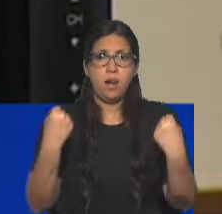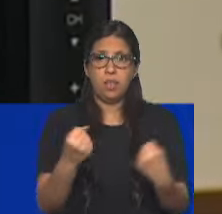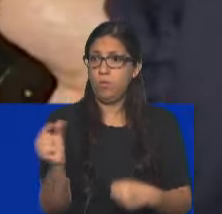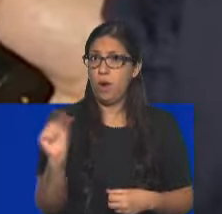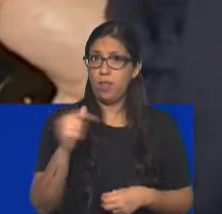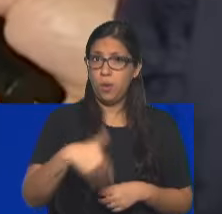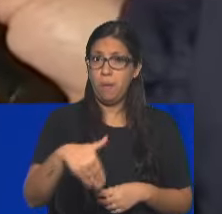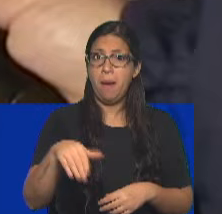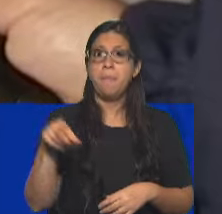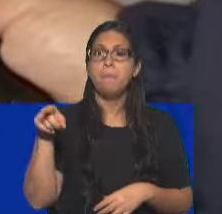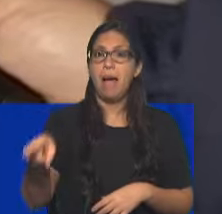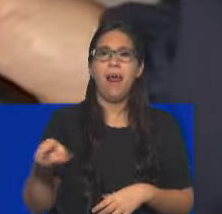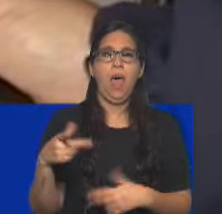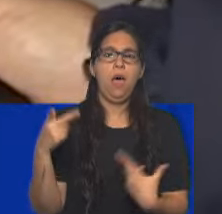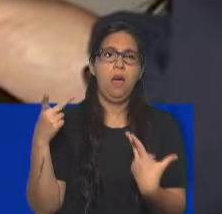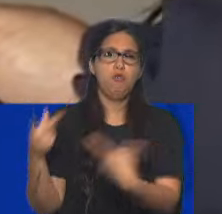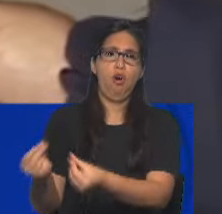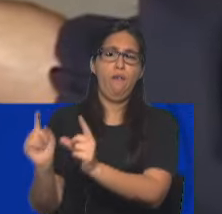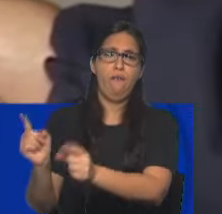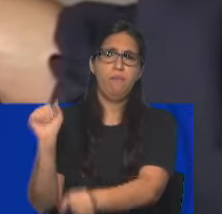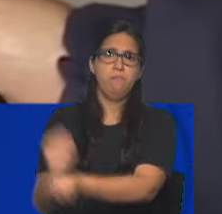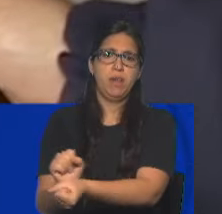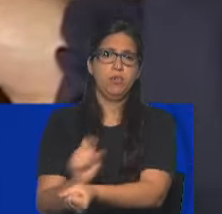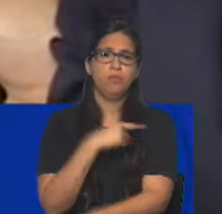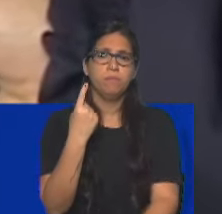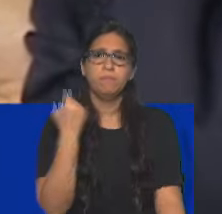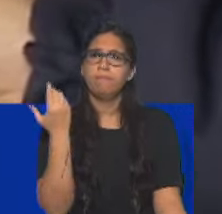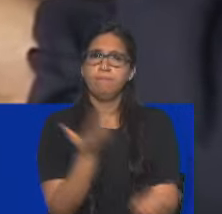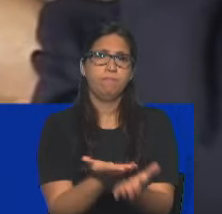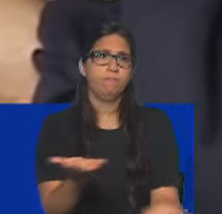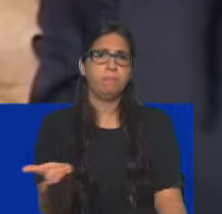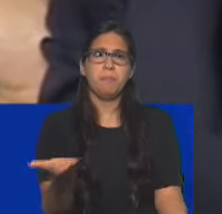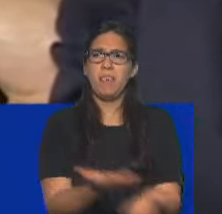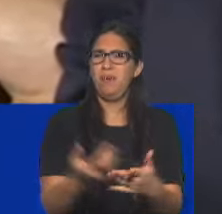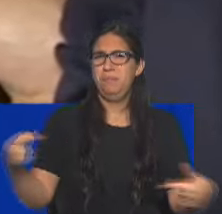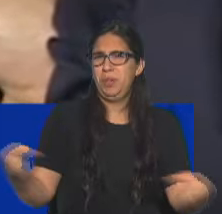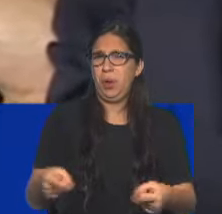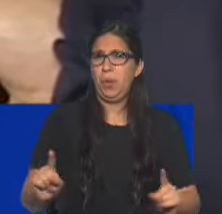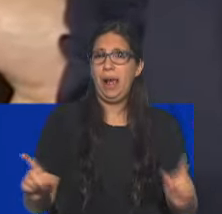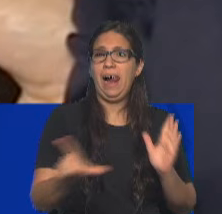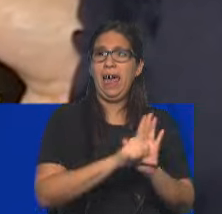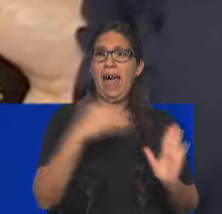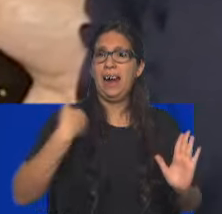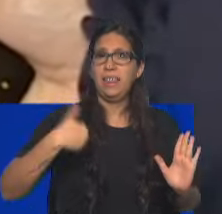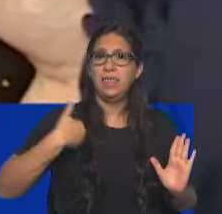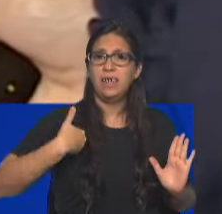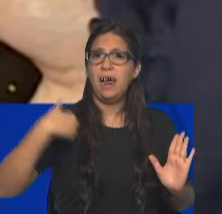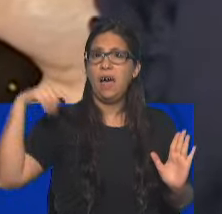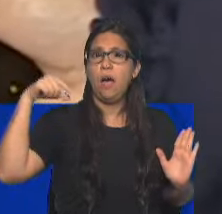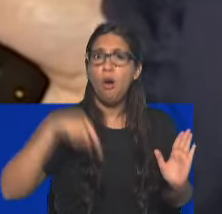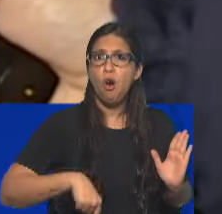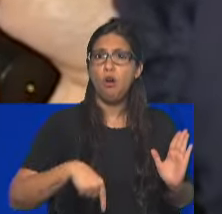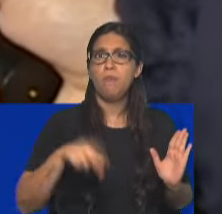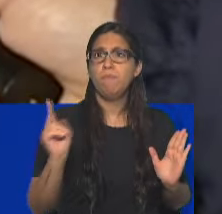nomás para que esto no ocurra. Creemos que es un pedido absolutamente desatinado, que la ley argentina actualmente